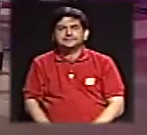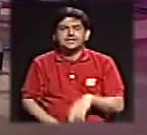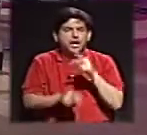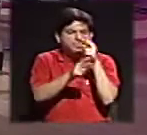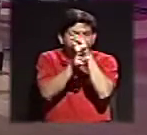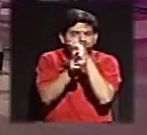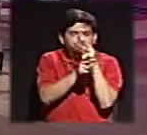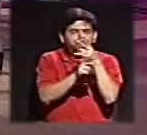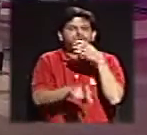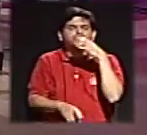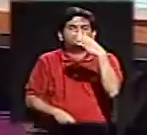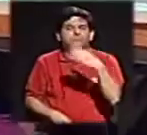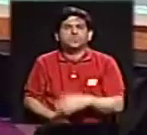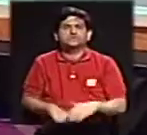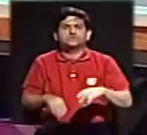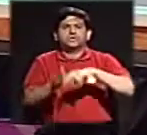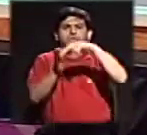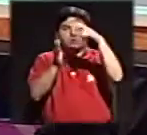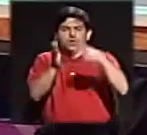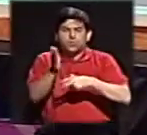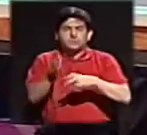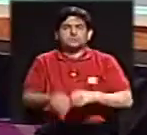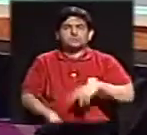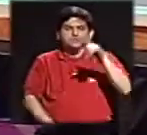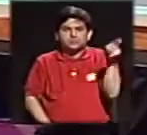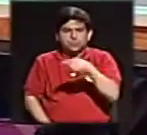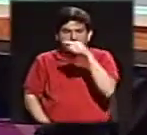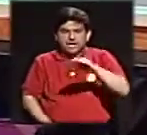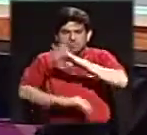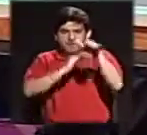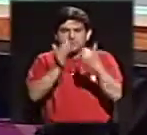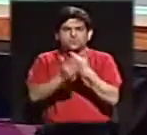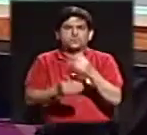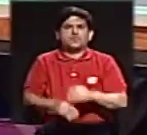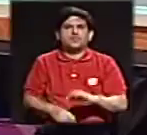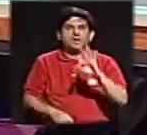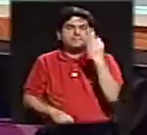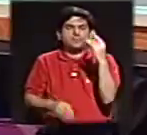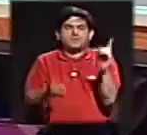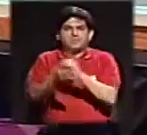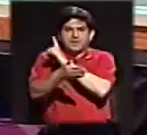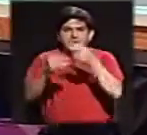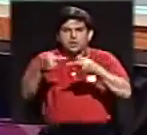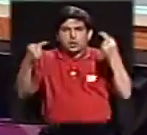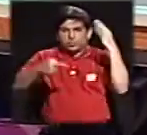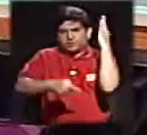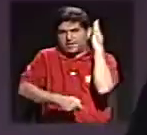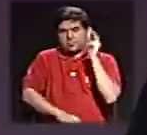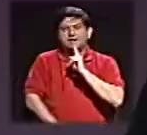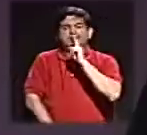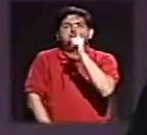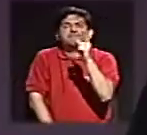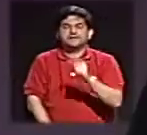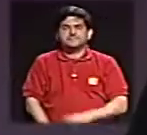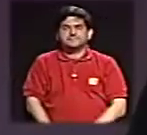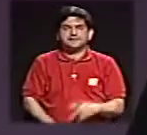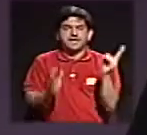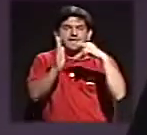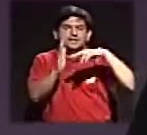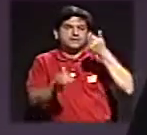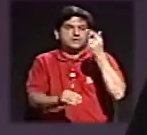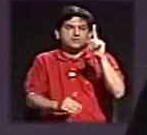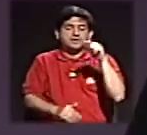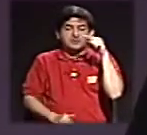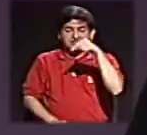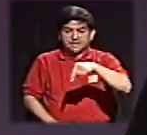monitoreo y recomendaciones de la Convención sobre la eliminación de todas las formas de discriminación contra la mujer, diciéndole desde el 2011